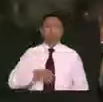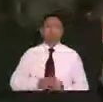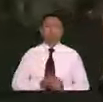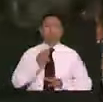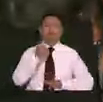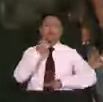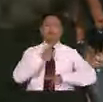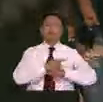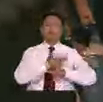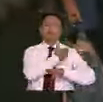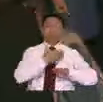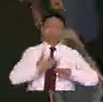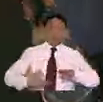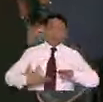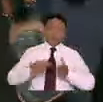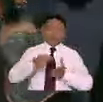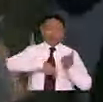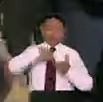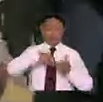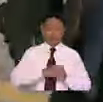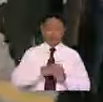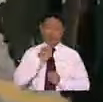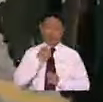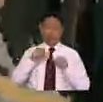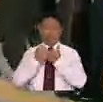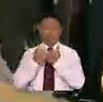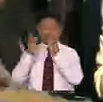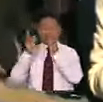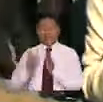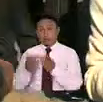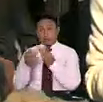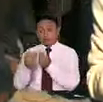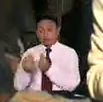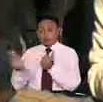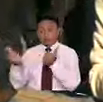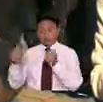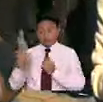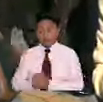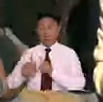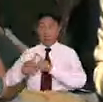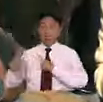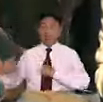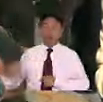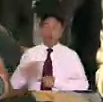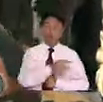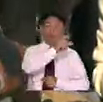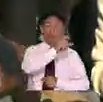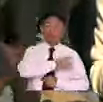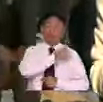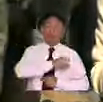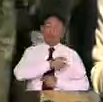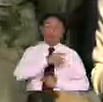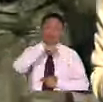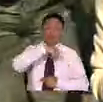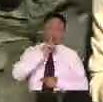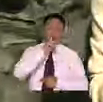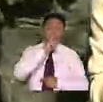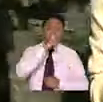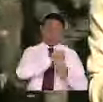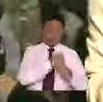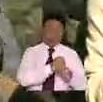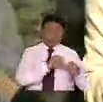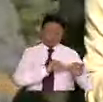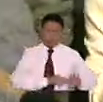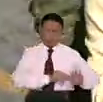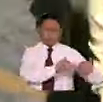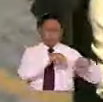emitido el primer mandatario, en el cual se disuelve esta Asamblea Nacional, más no el poder legislativo ha ratificado que